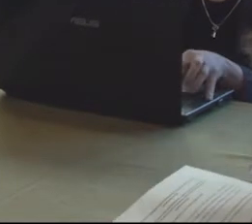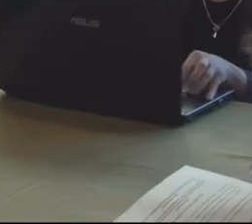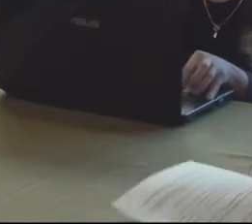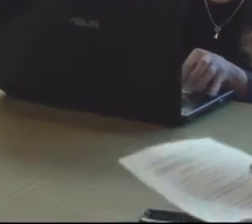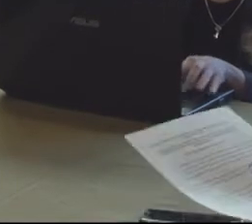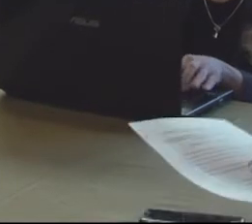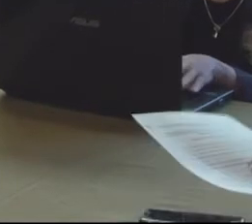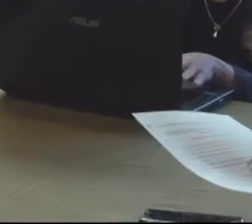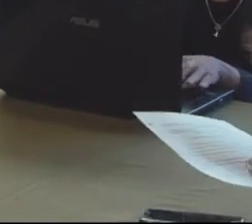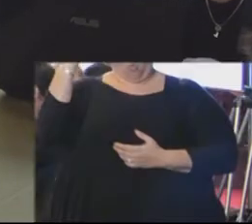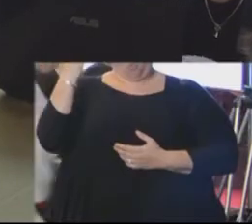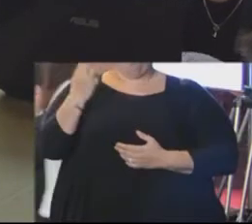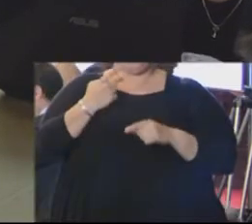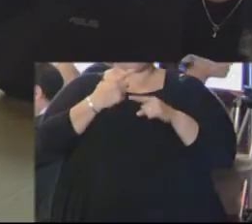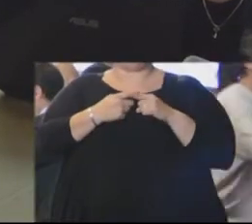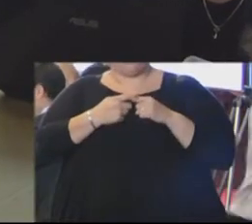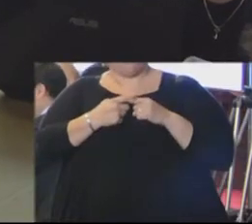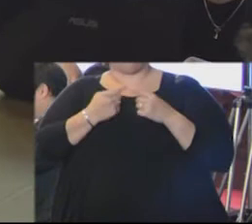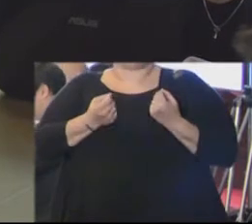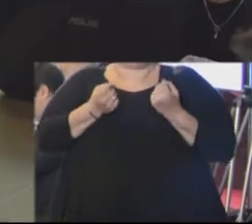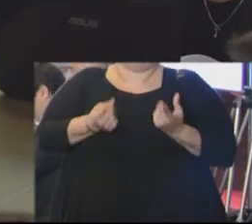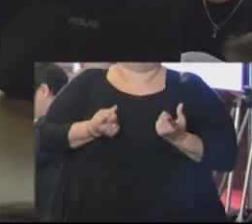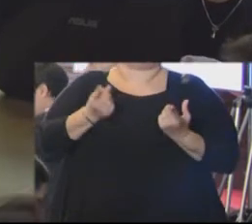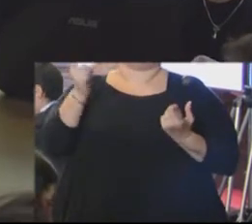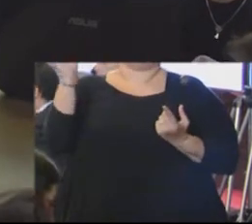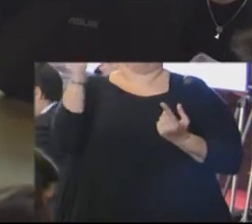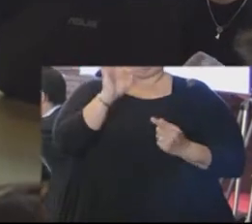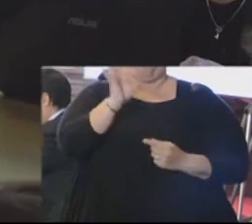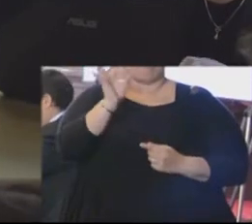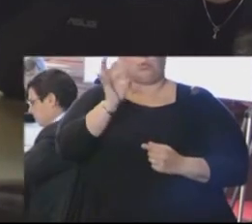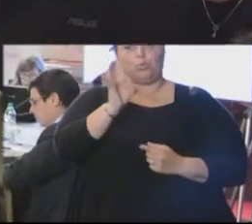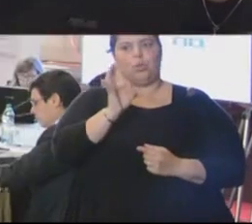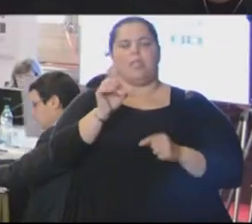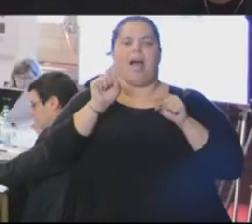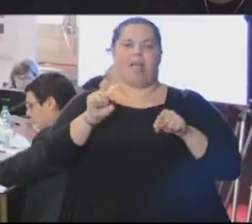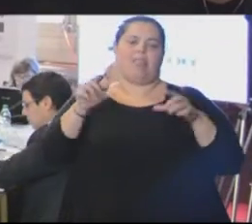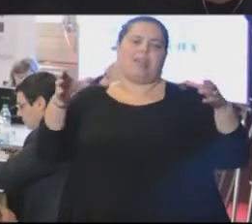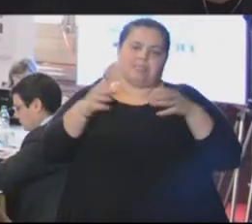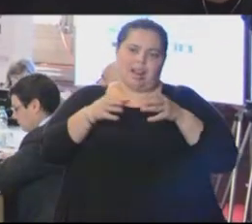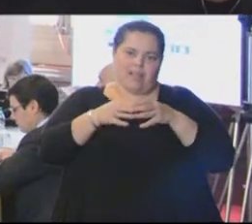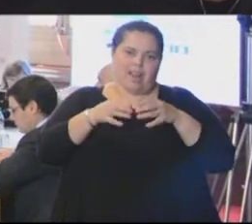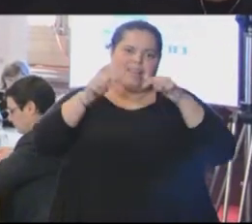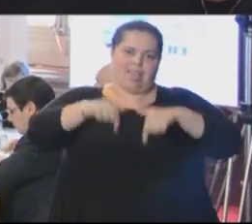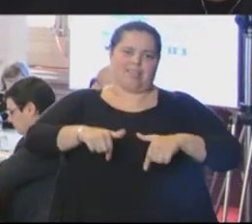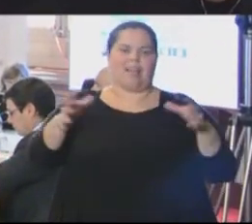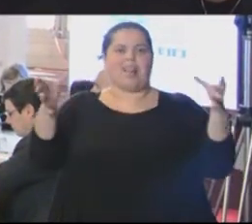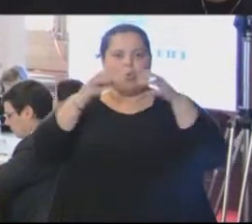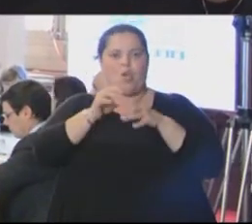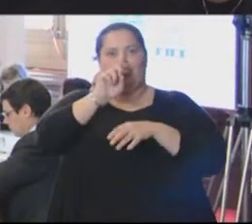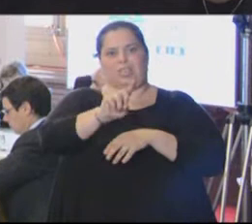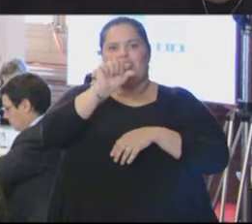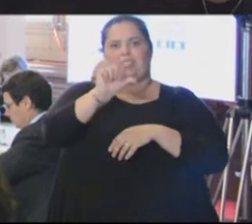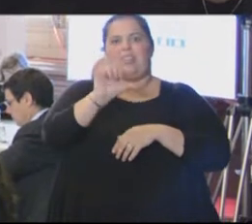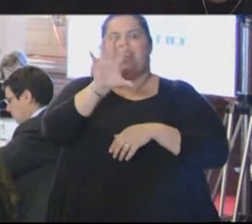por ofrecernos esta oportunidad de celebrar nuestro 165 periodo